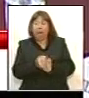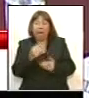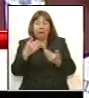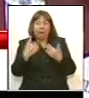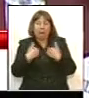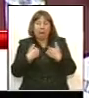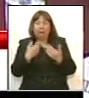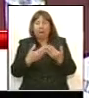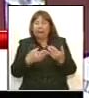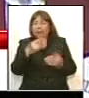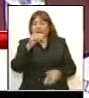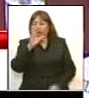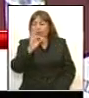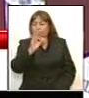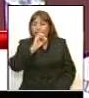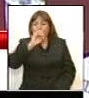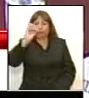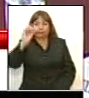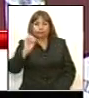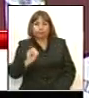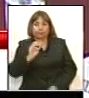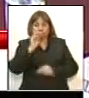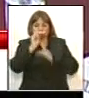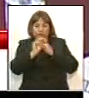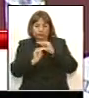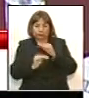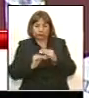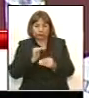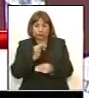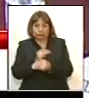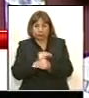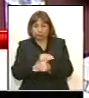por acá, 9% del PBI mundial